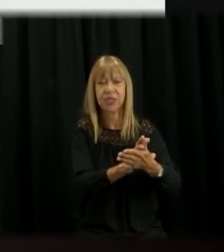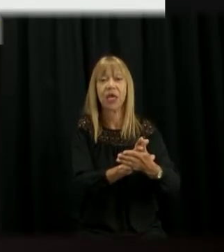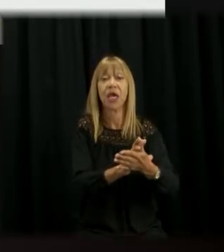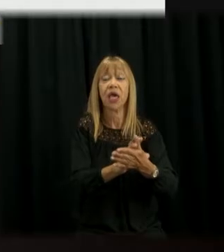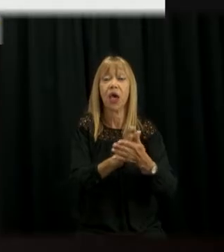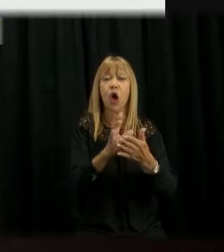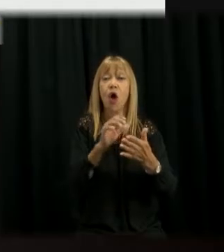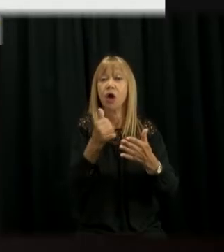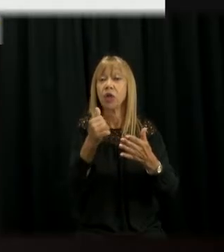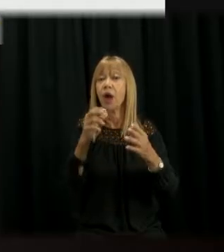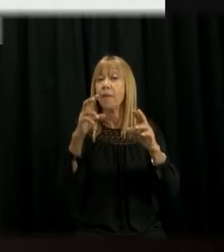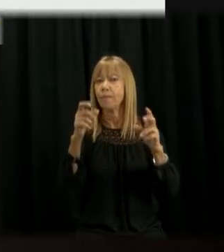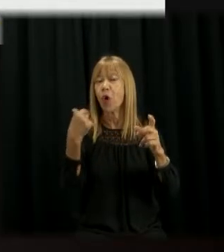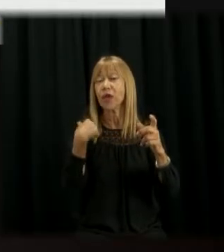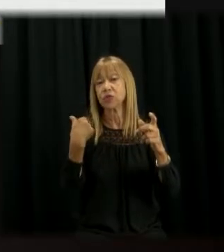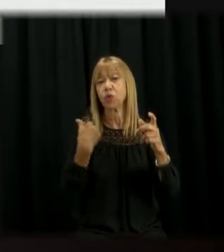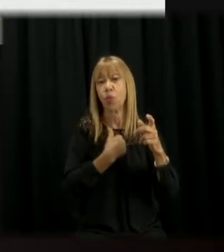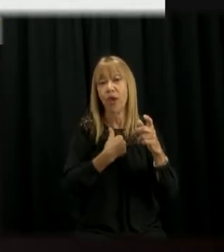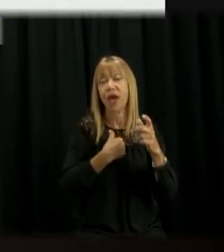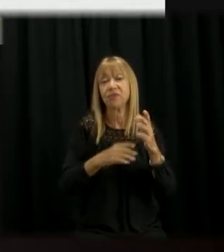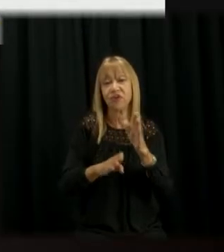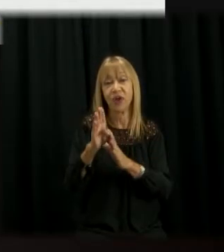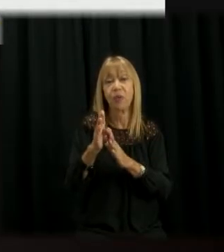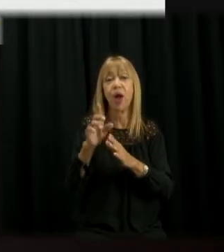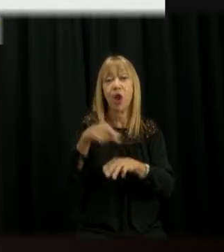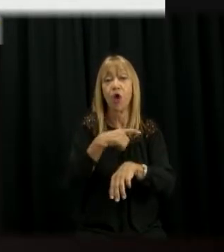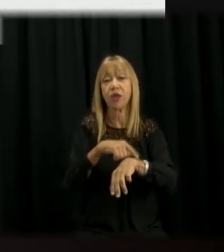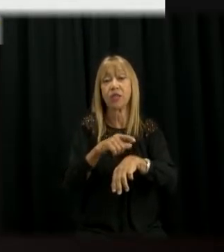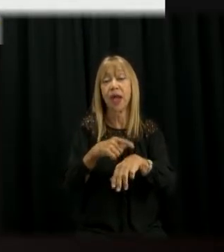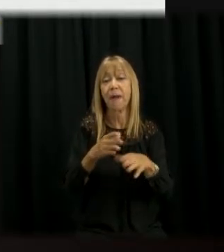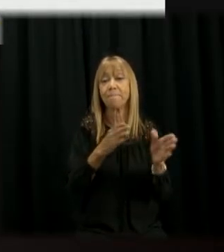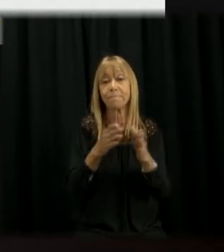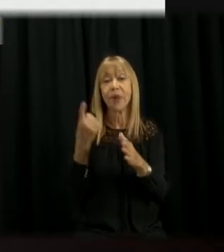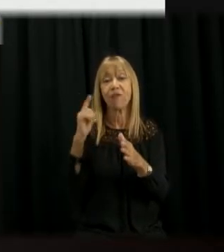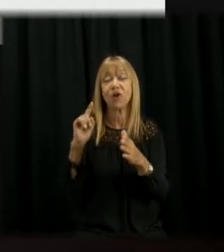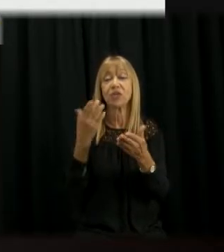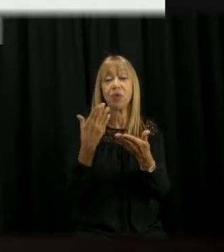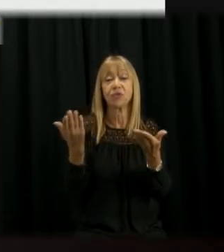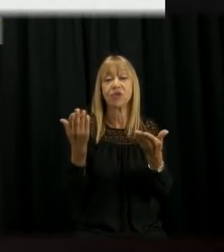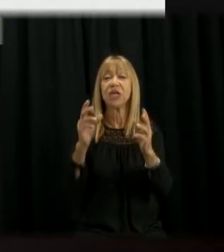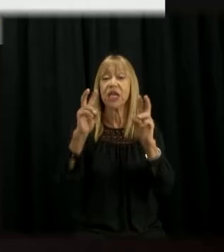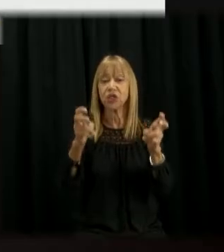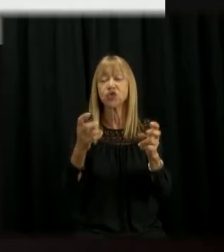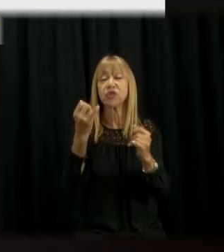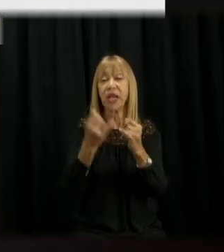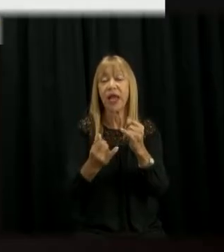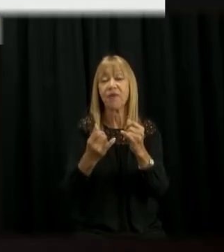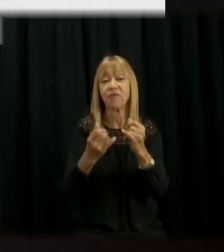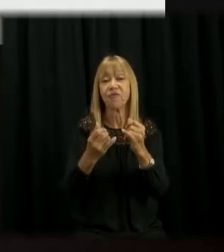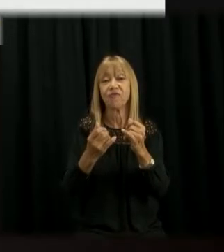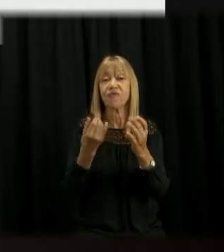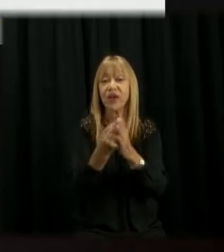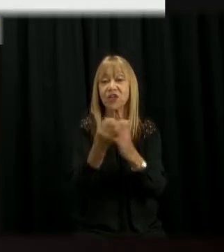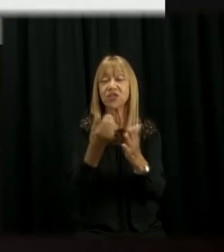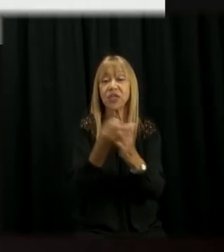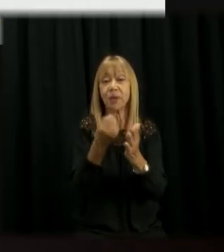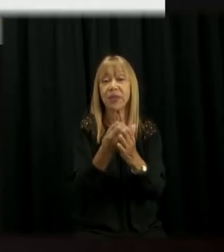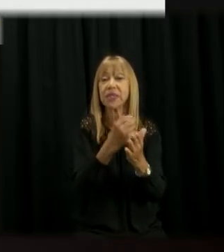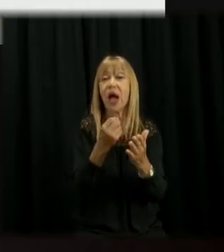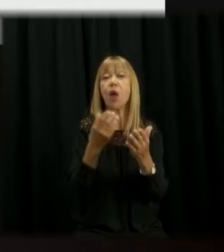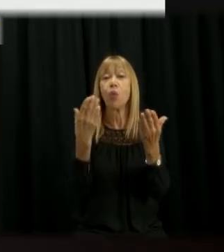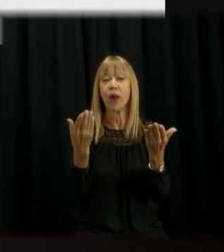financieros. Otros puntos que hemos desarrollado un plan a largo plazo para emitir los